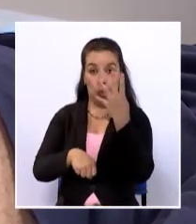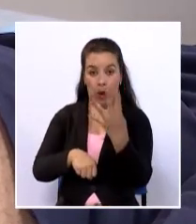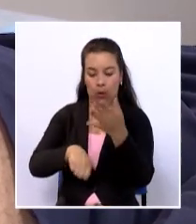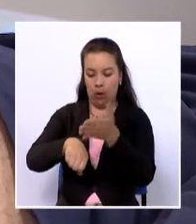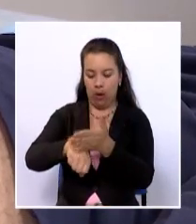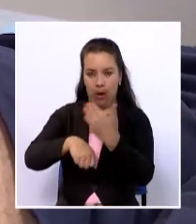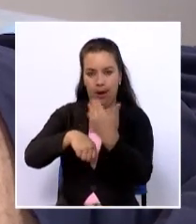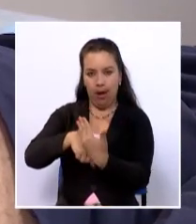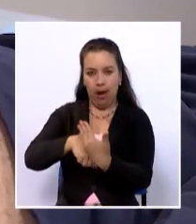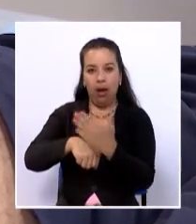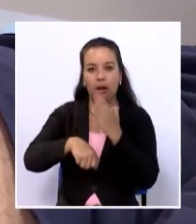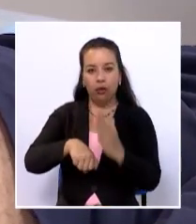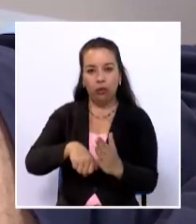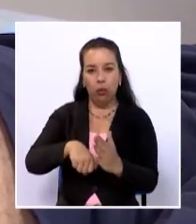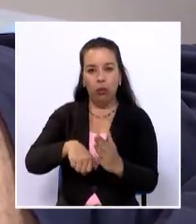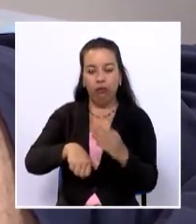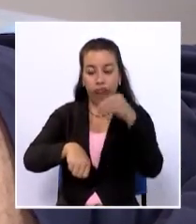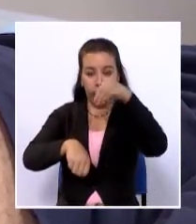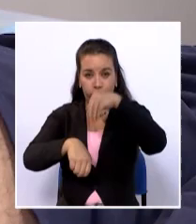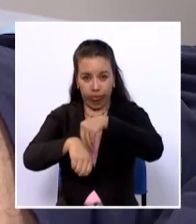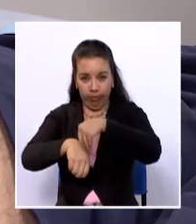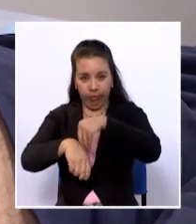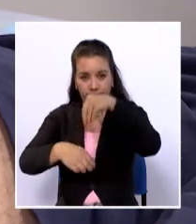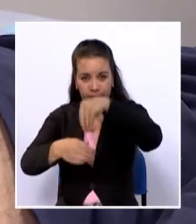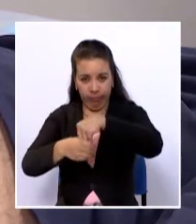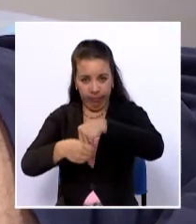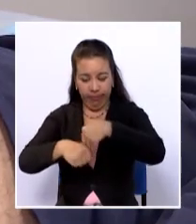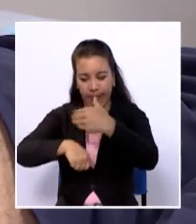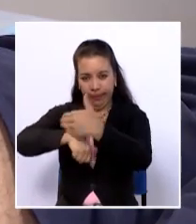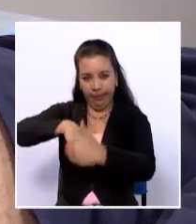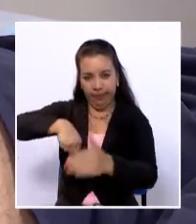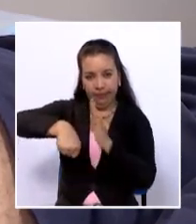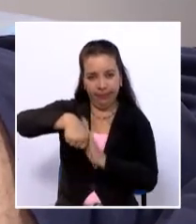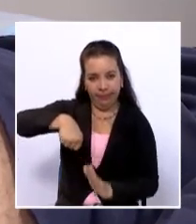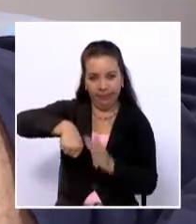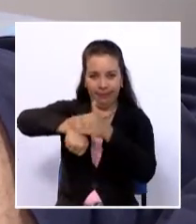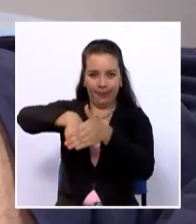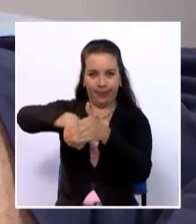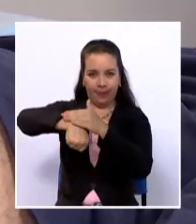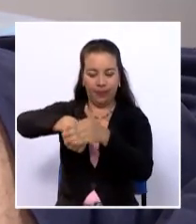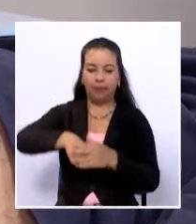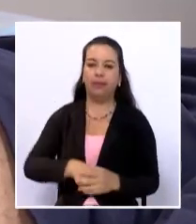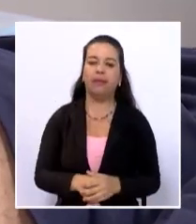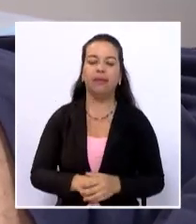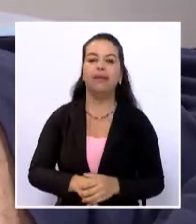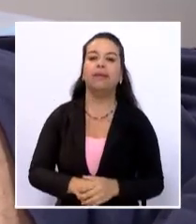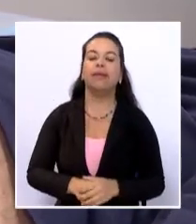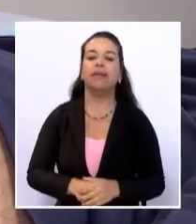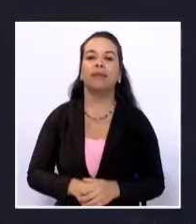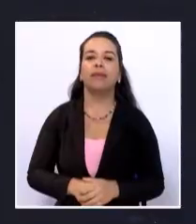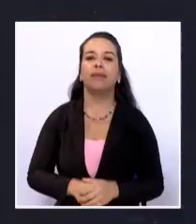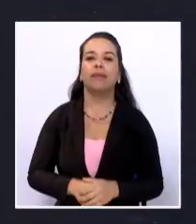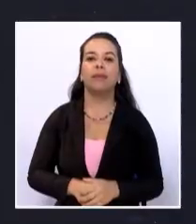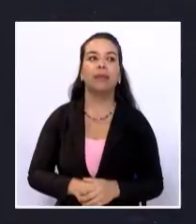del compartimiento anterior mediante lateral y posterior entonces el compartimento